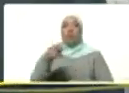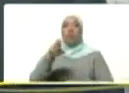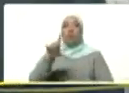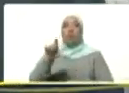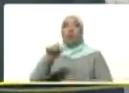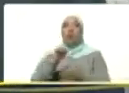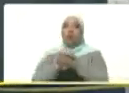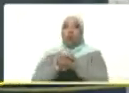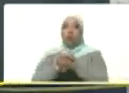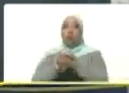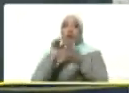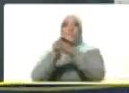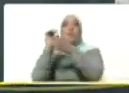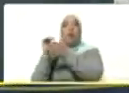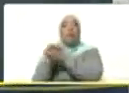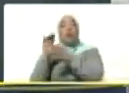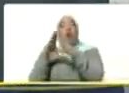compañeros y amigos